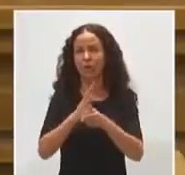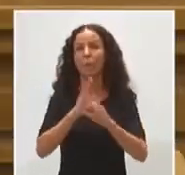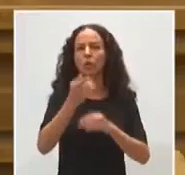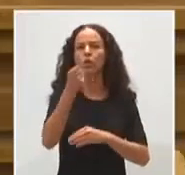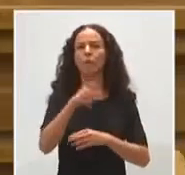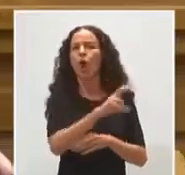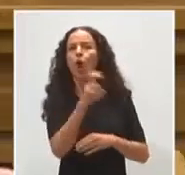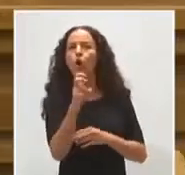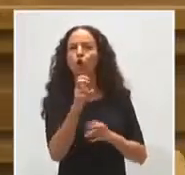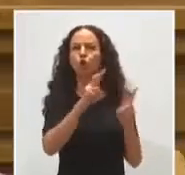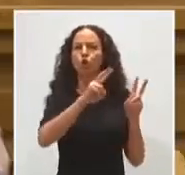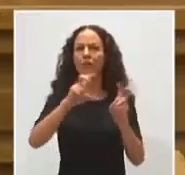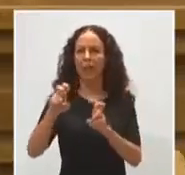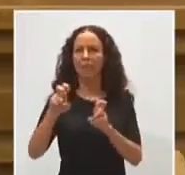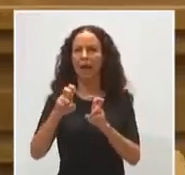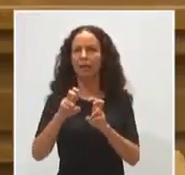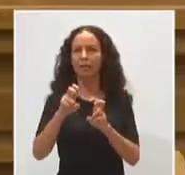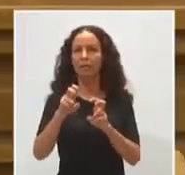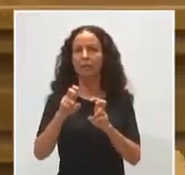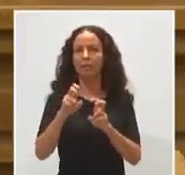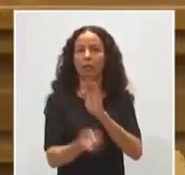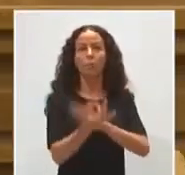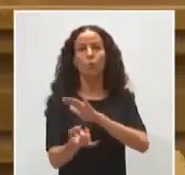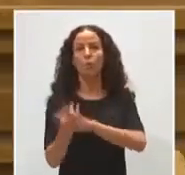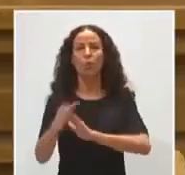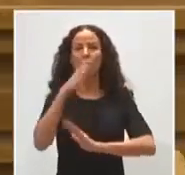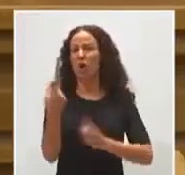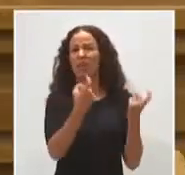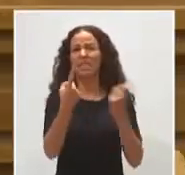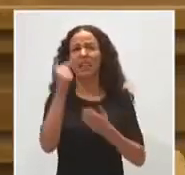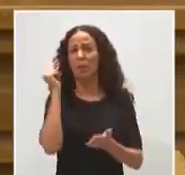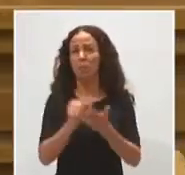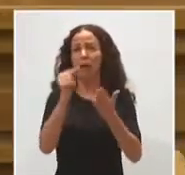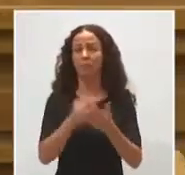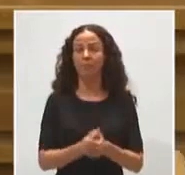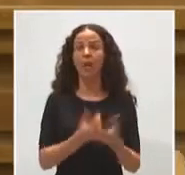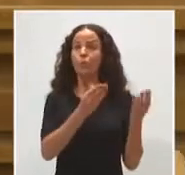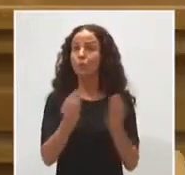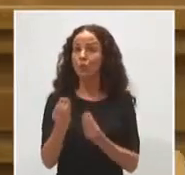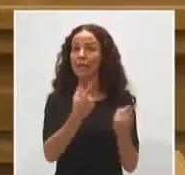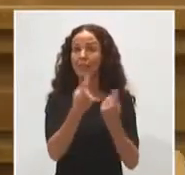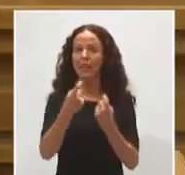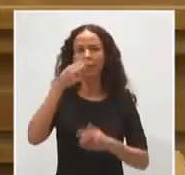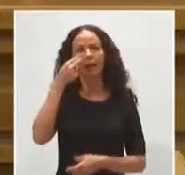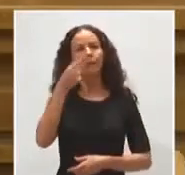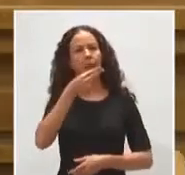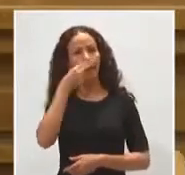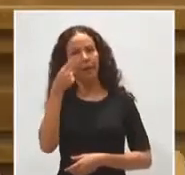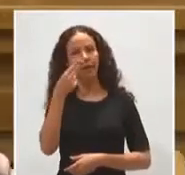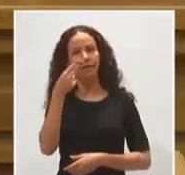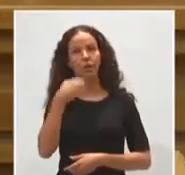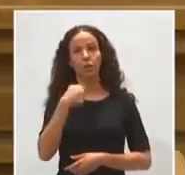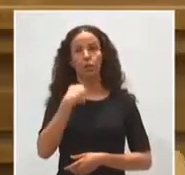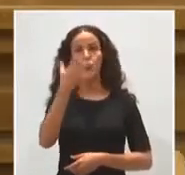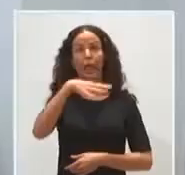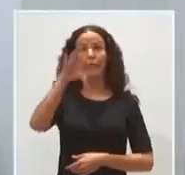surgiendo como consecuencia de las necesidades sobrevenidas muchas de ellas serán de interés entiendo a los invitados a los